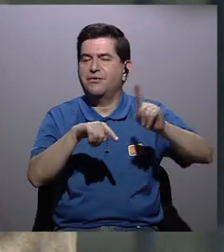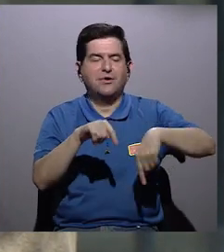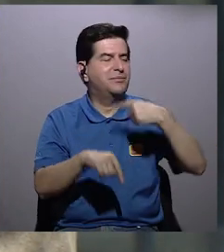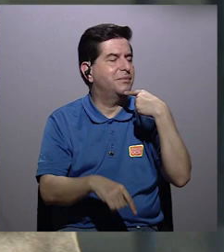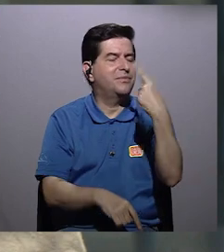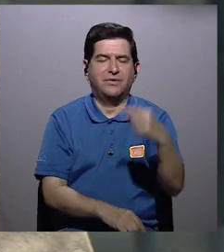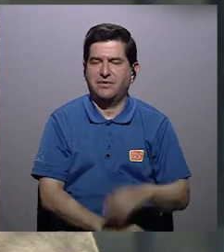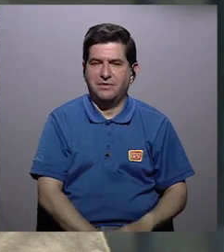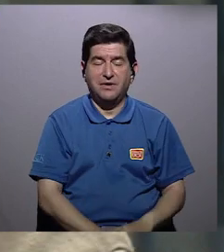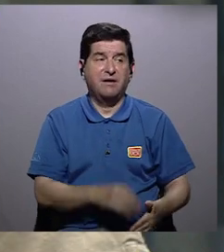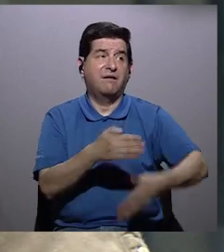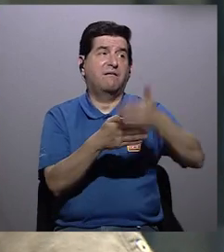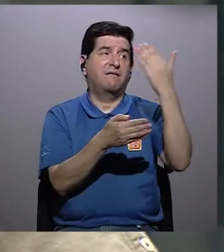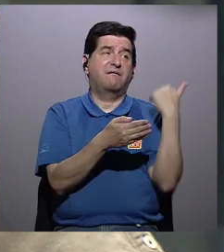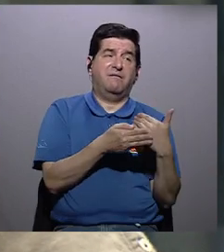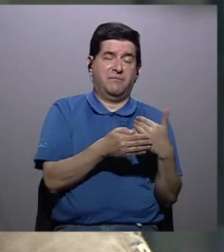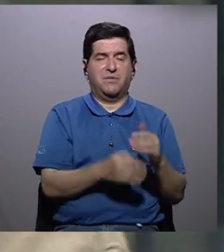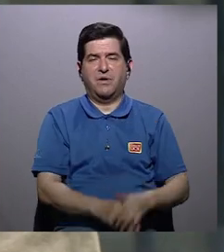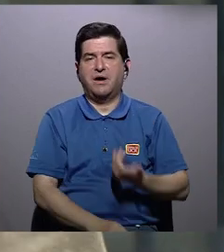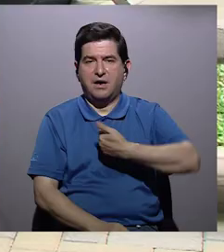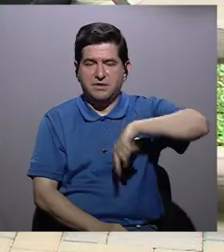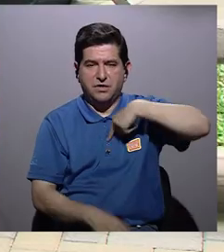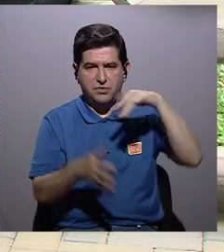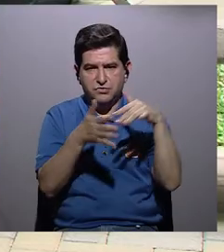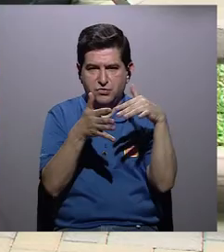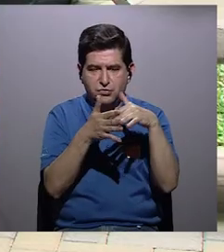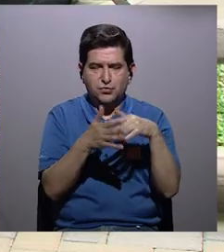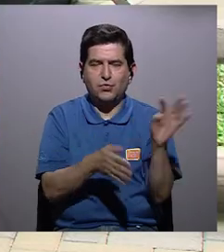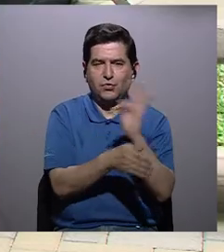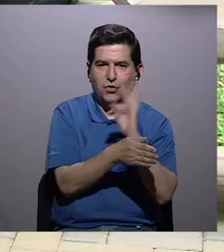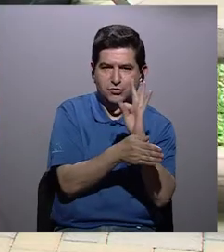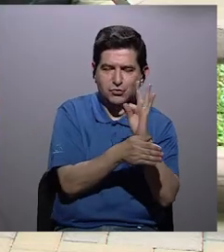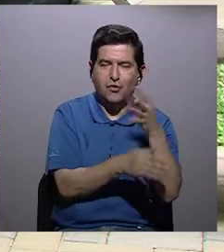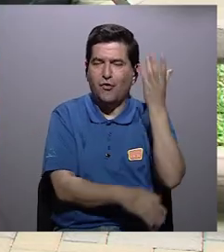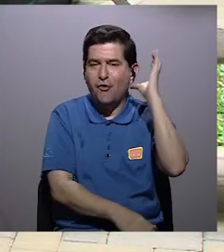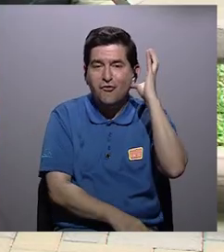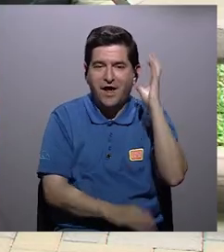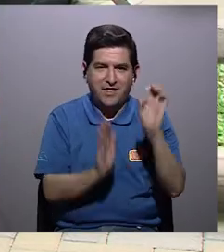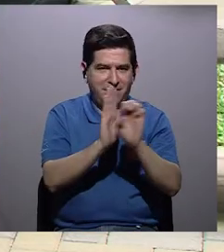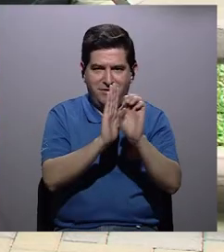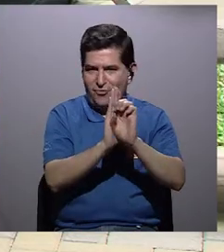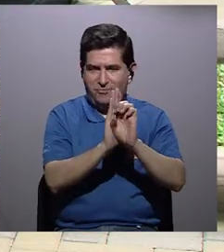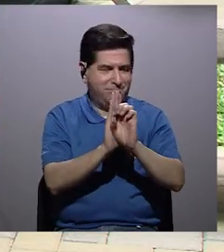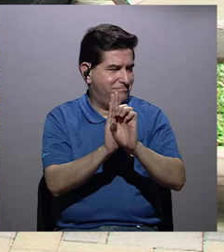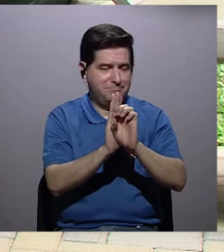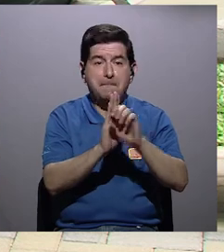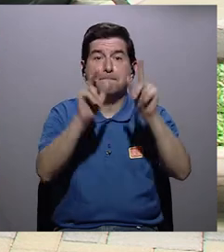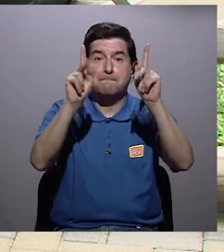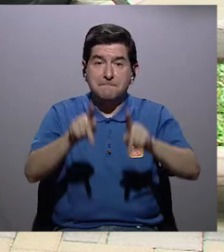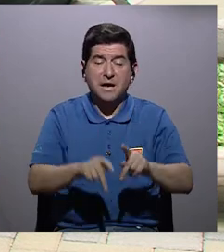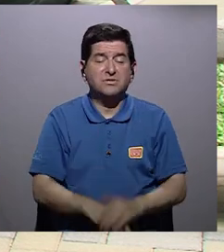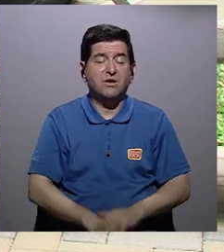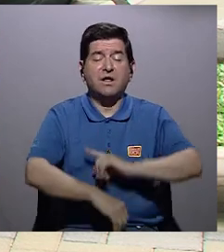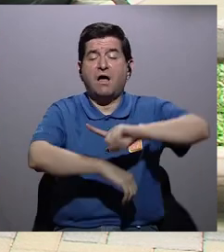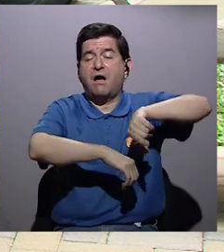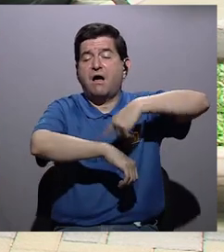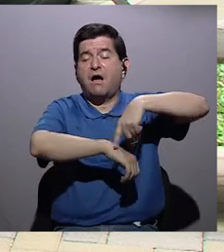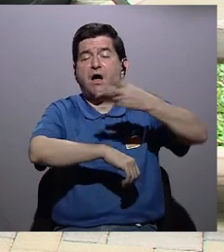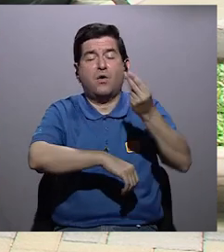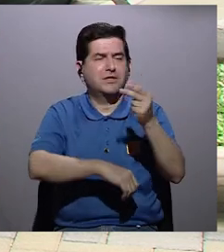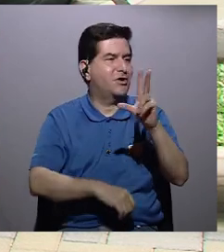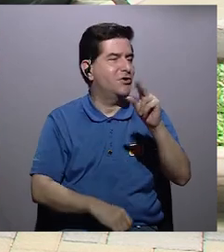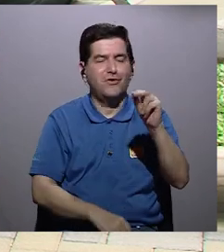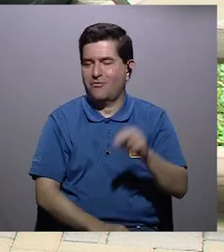decir, como se decía antes cuando hacíamos estudios sobre televisión o sobre radio, por ejemplo, que las personas ven tantas horas, es que